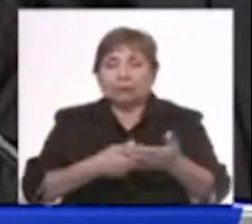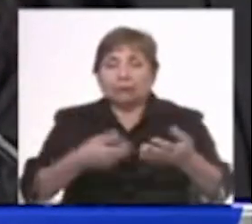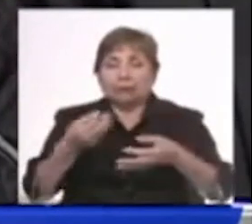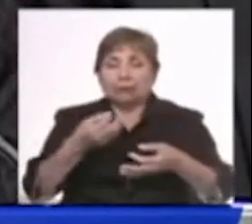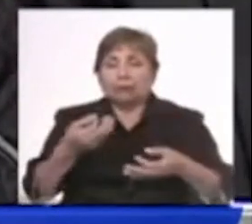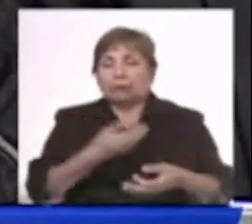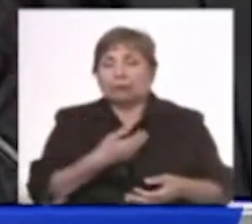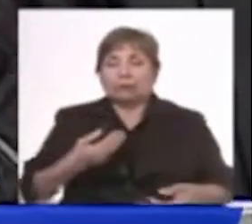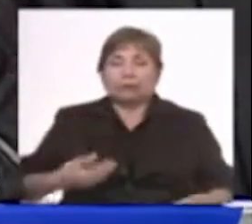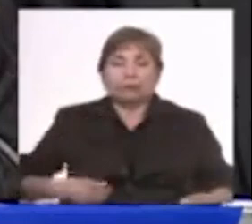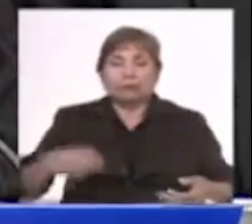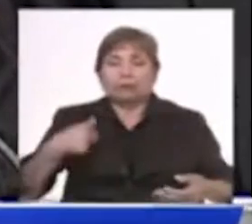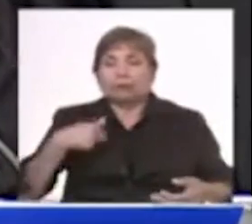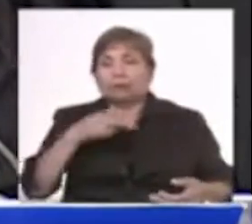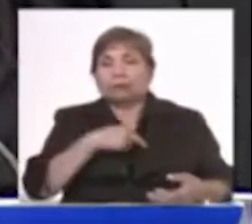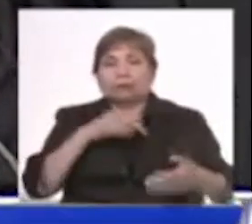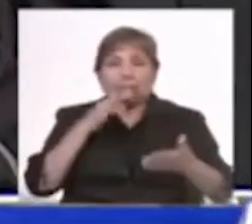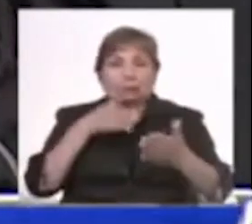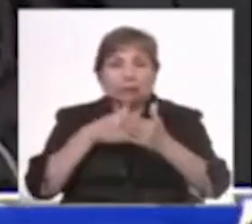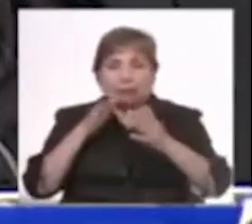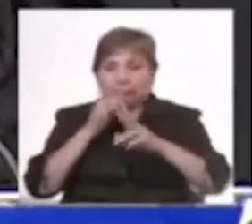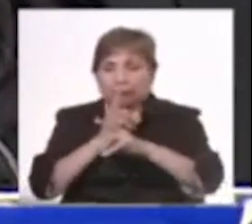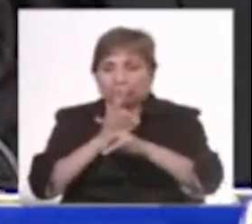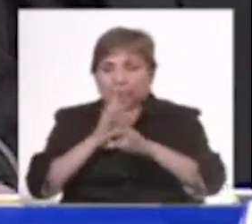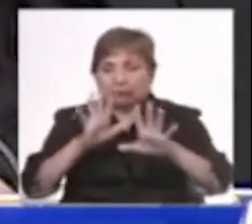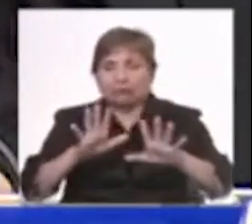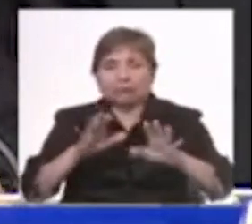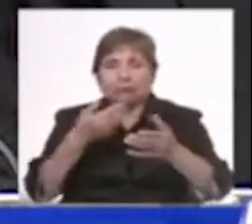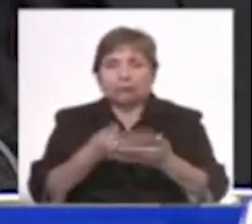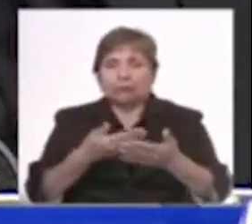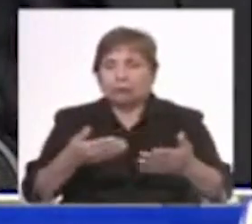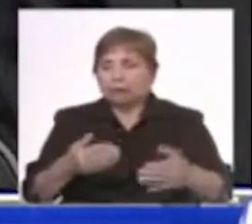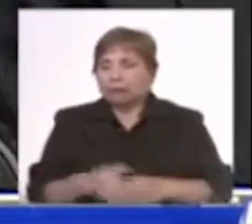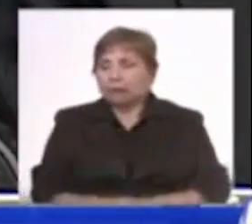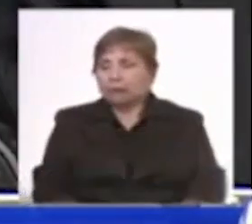Estado nosotros hemos cautelado los recursos.